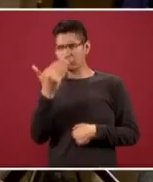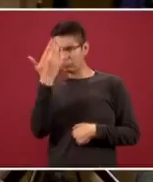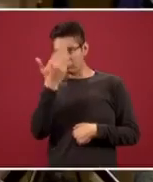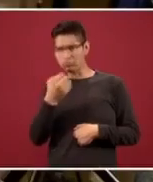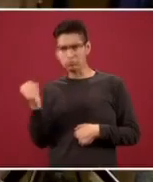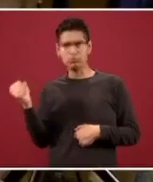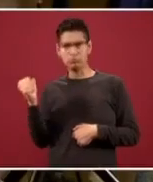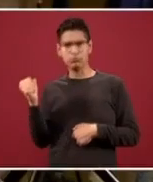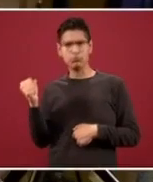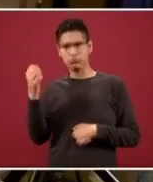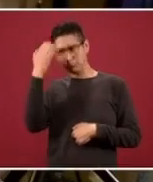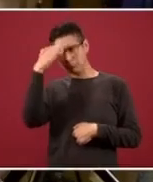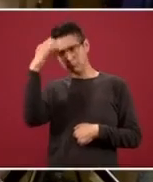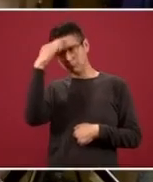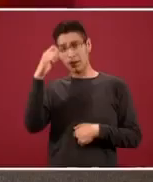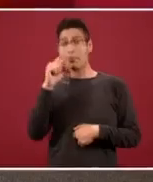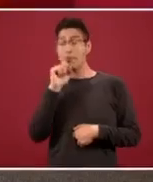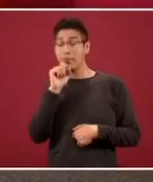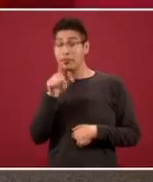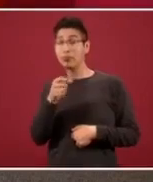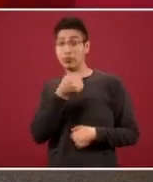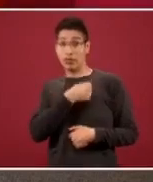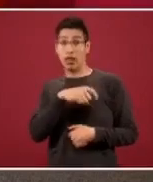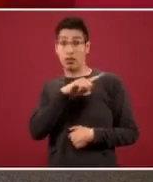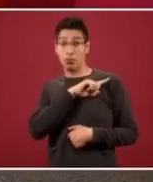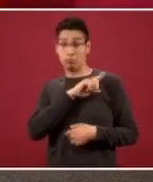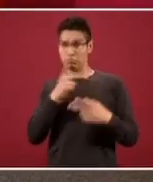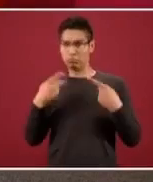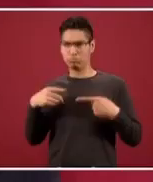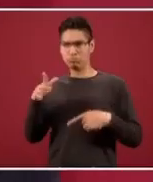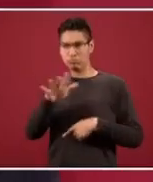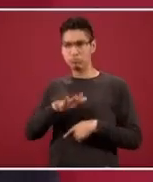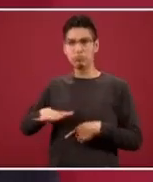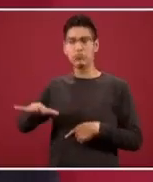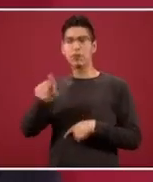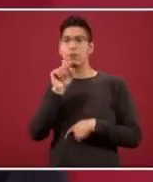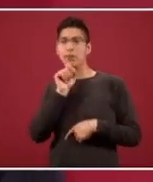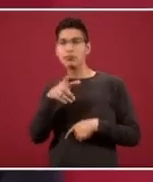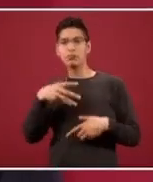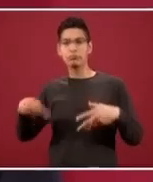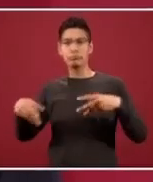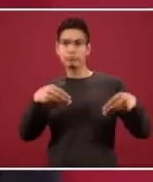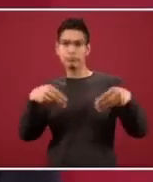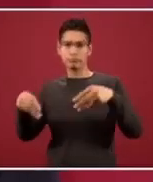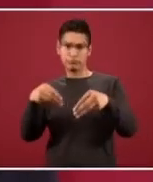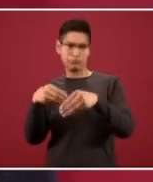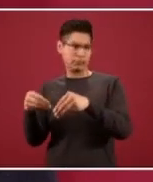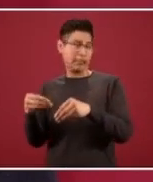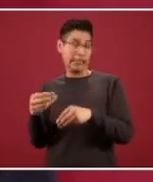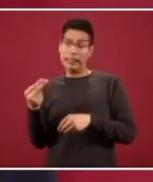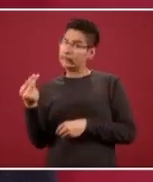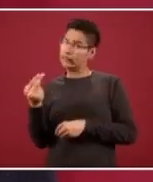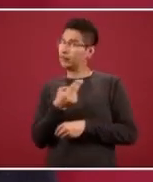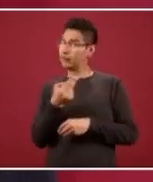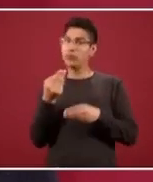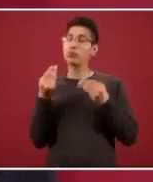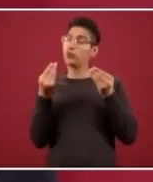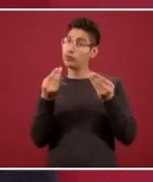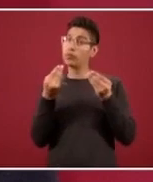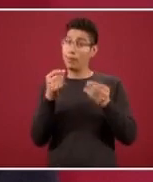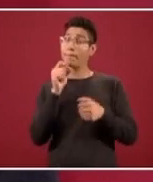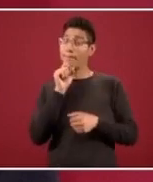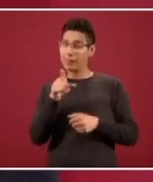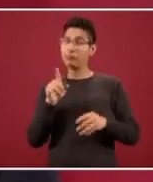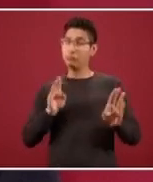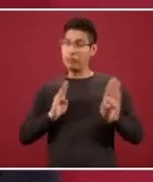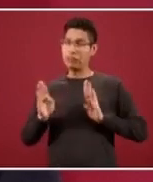salud pública y de infectología, que son los que se requerirían y que tienen muchos las